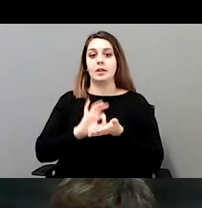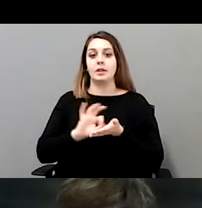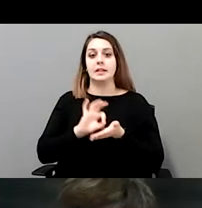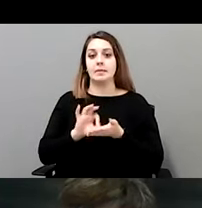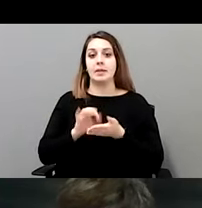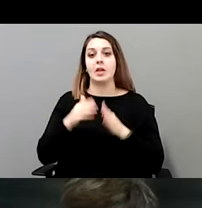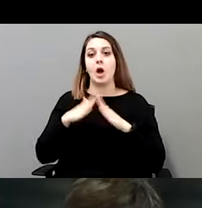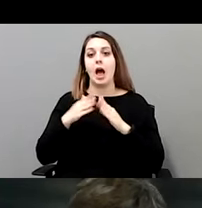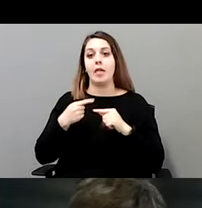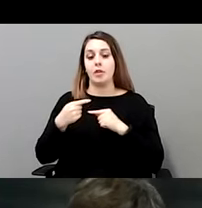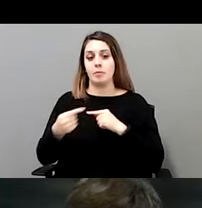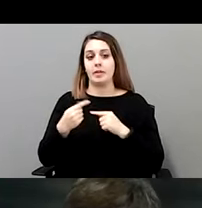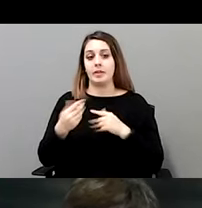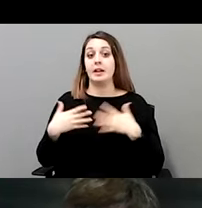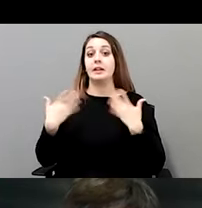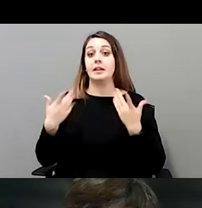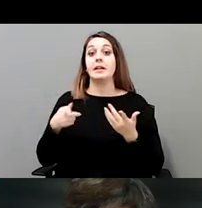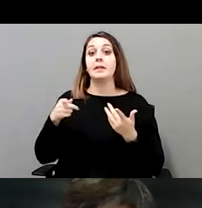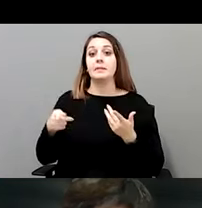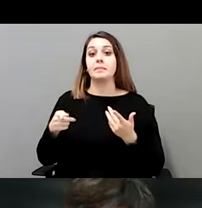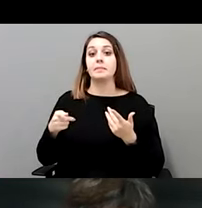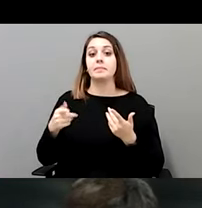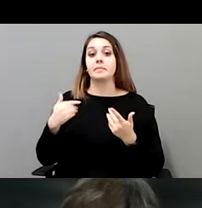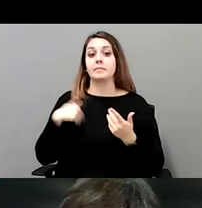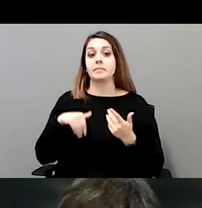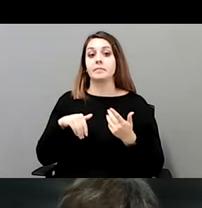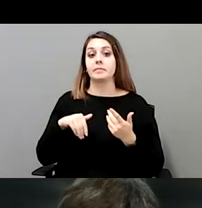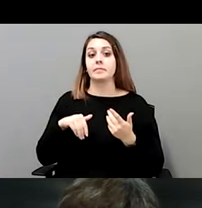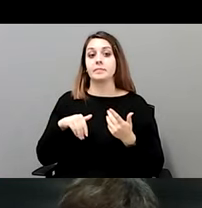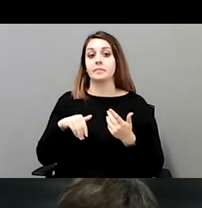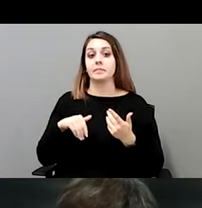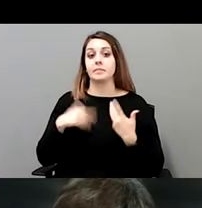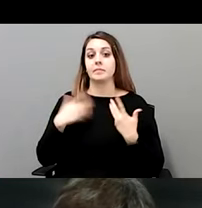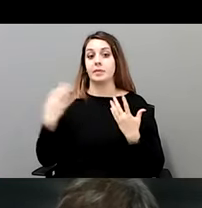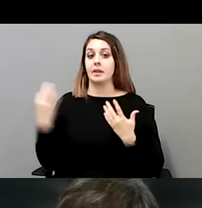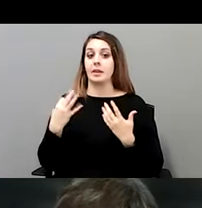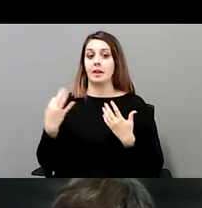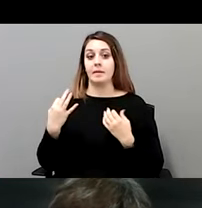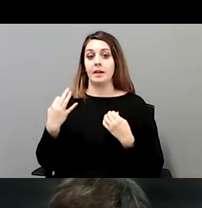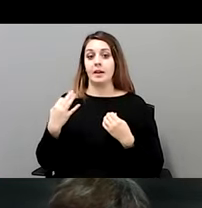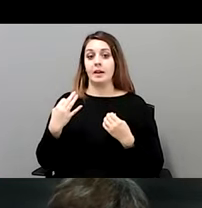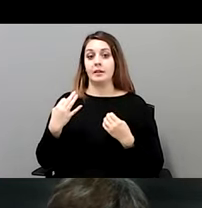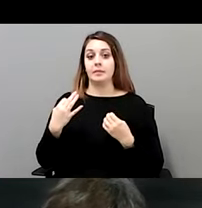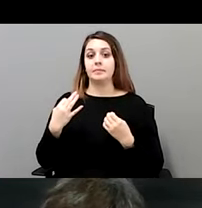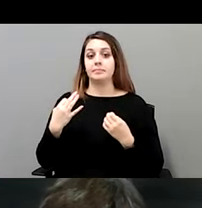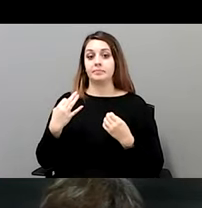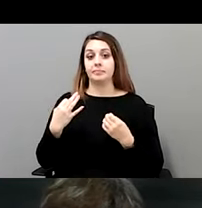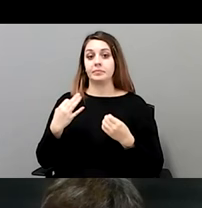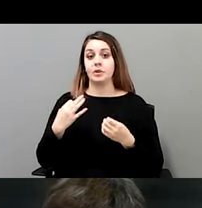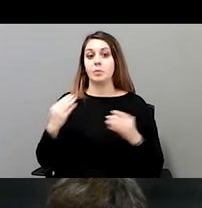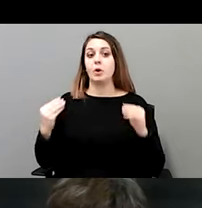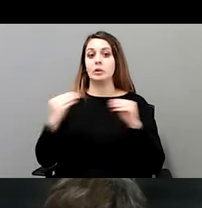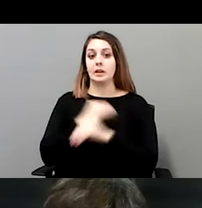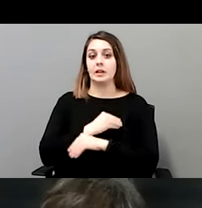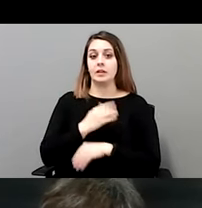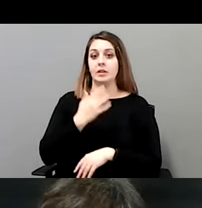domicilio. Con lo cual ahí entramos en una contradicción. Si la asistencia personal no